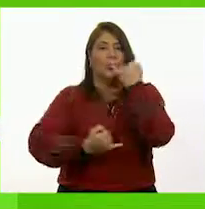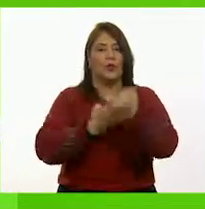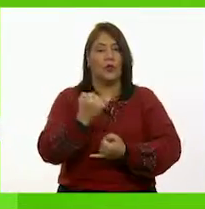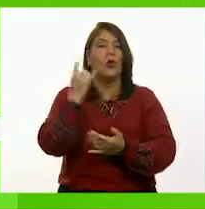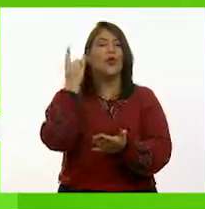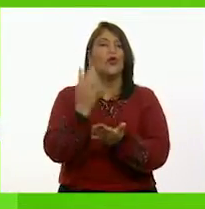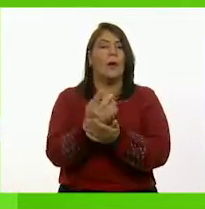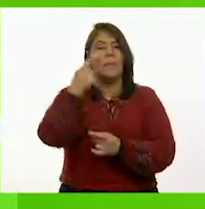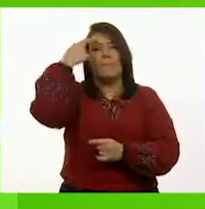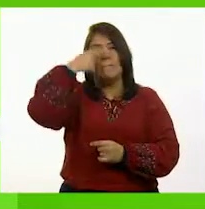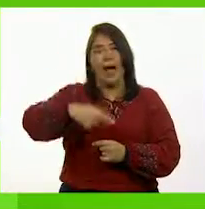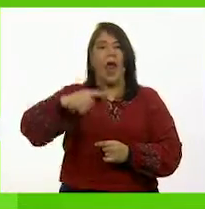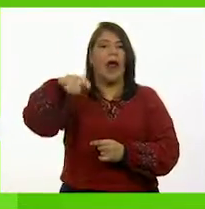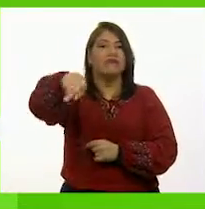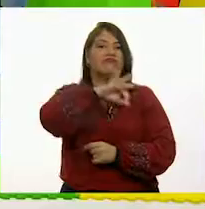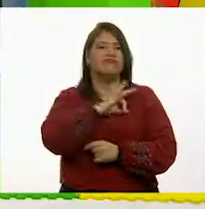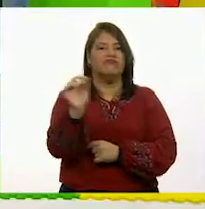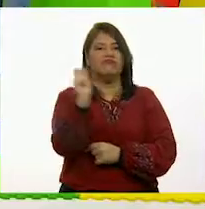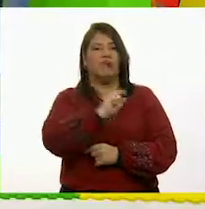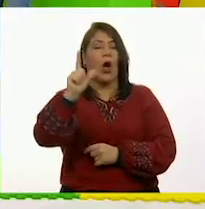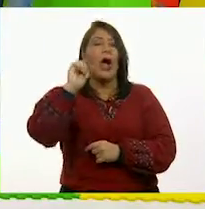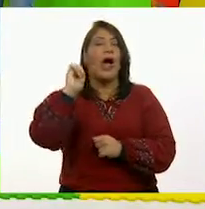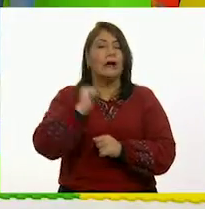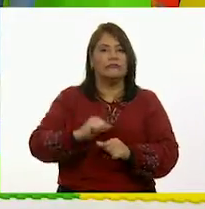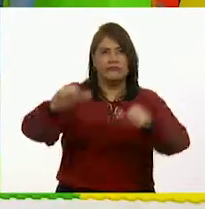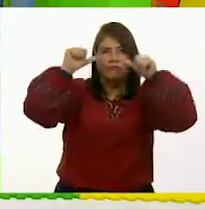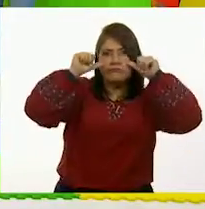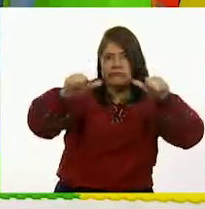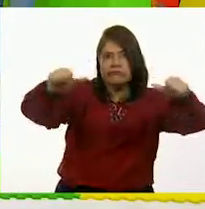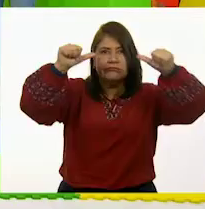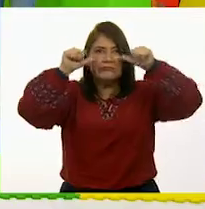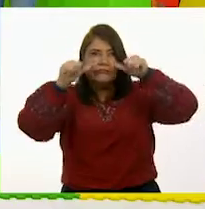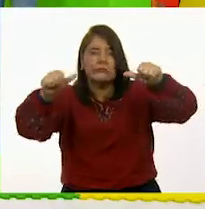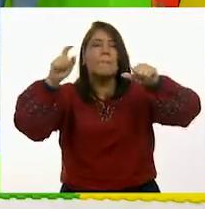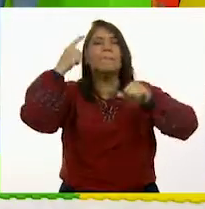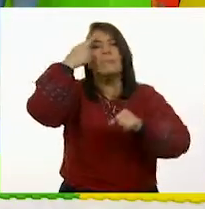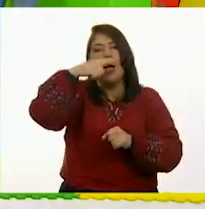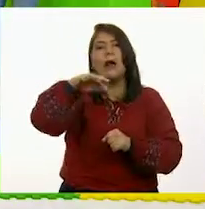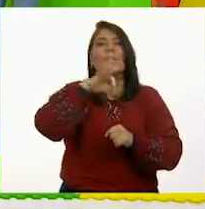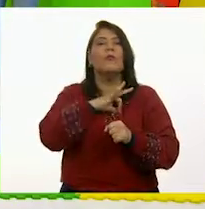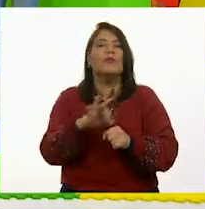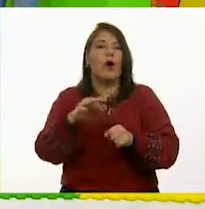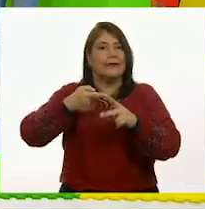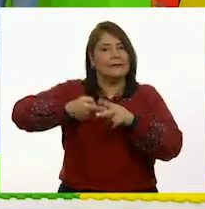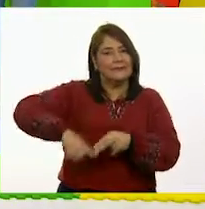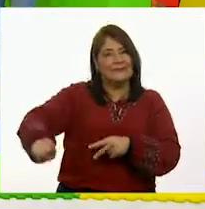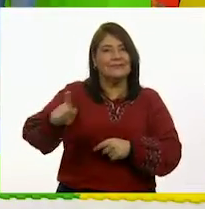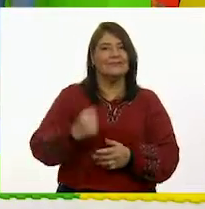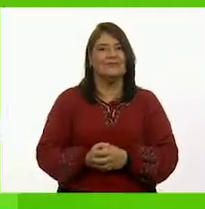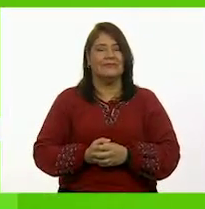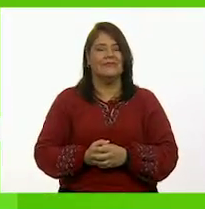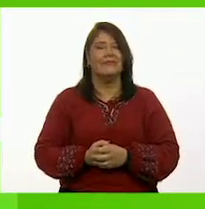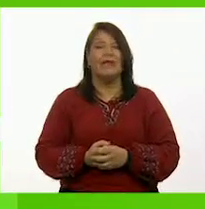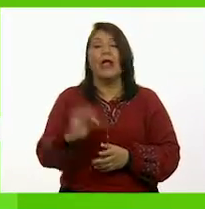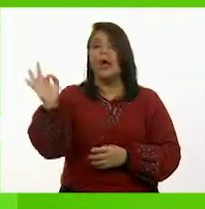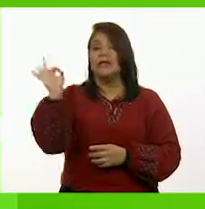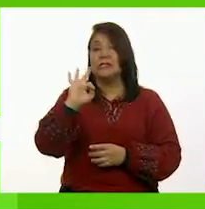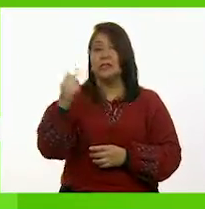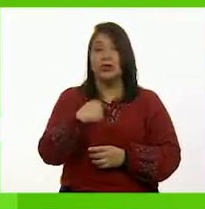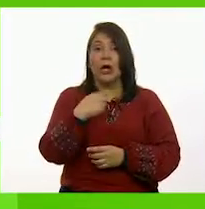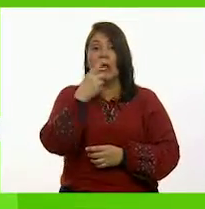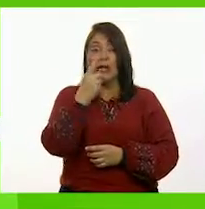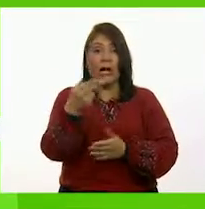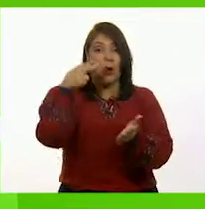solo para campeones. Pónganse atentos, vamos a comenzar. Si yo